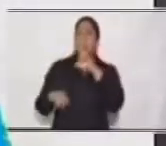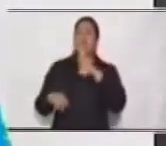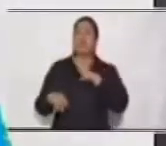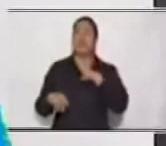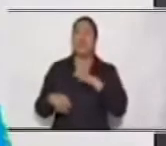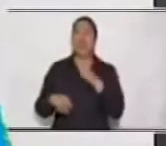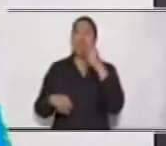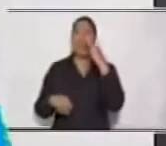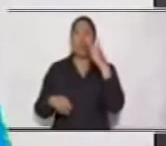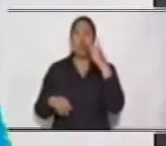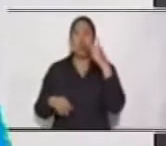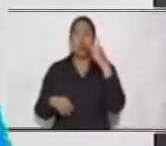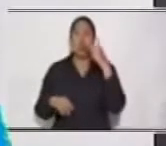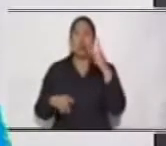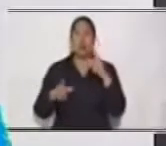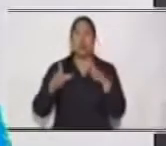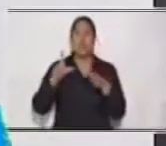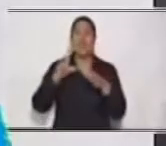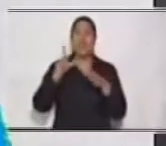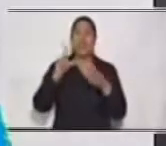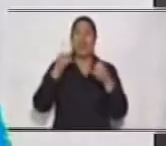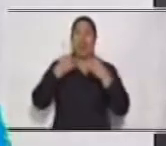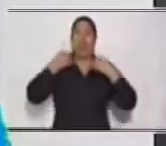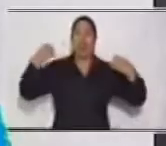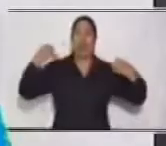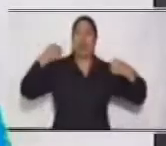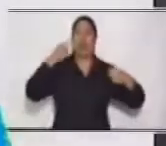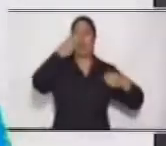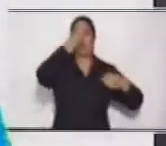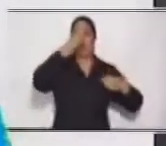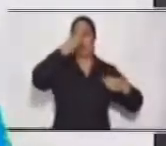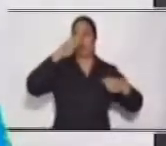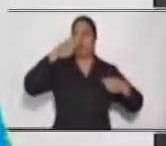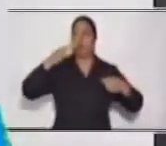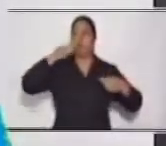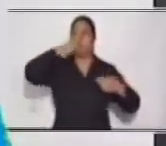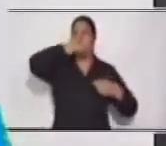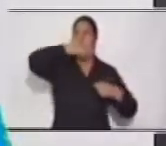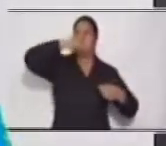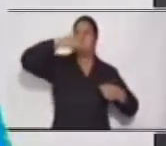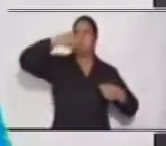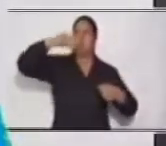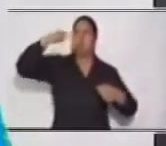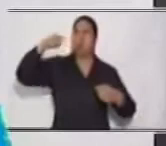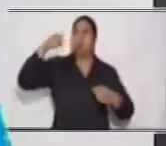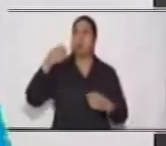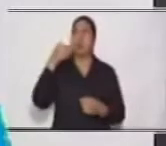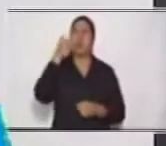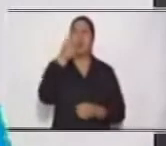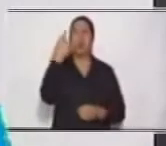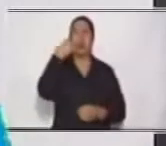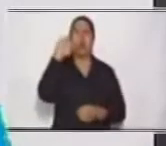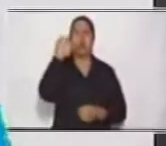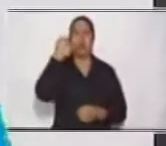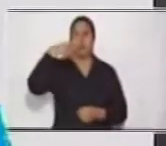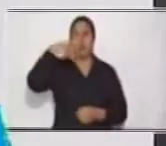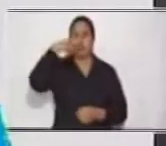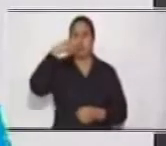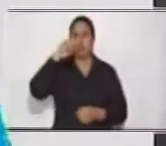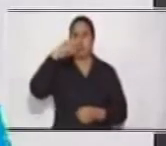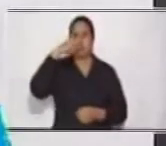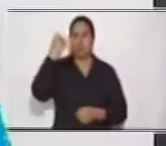llaman asíntotas. Las asíntotas limitan el espacio de crecimiento de la